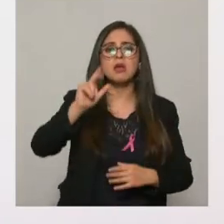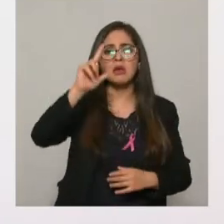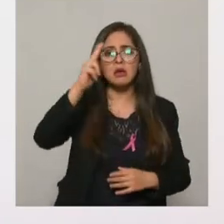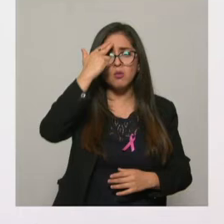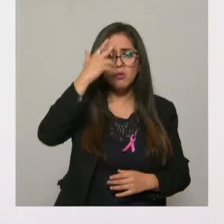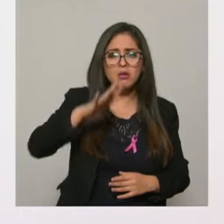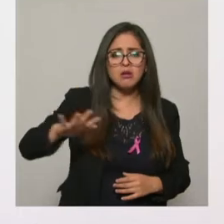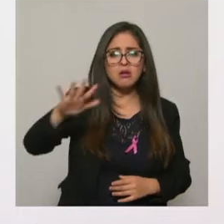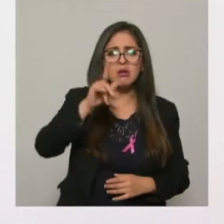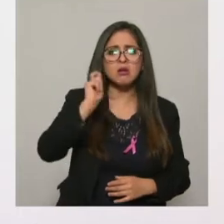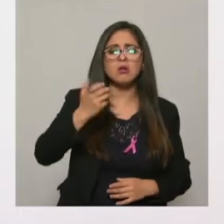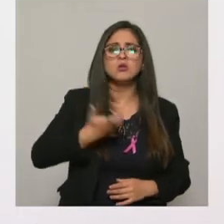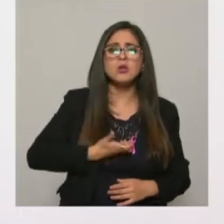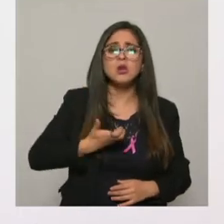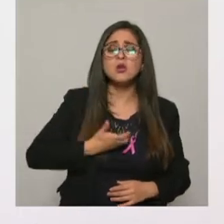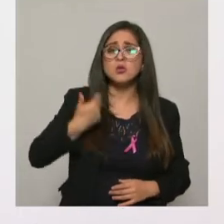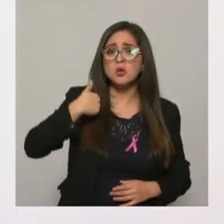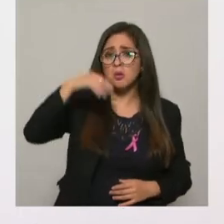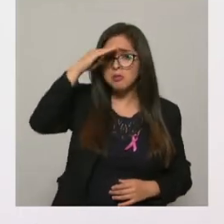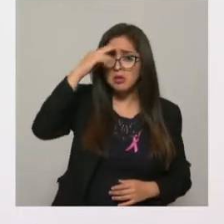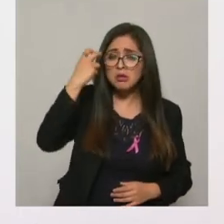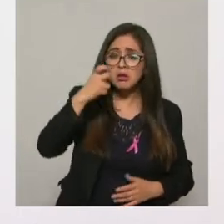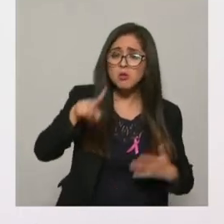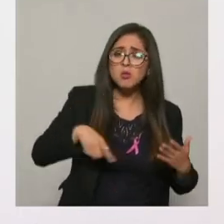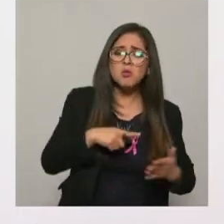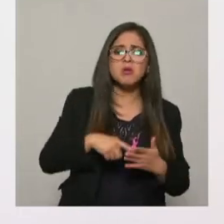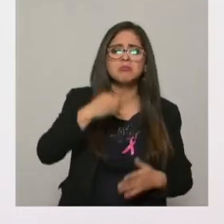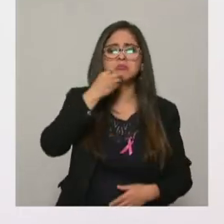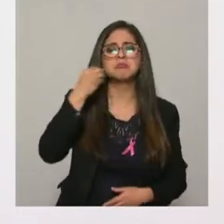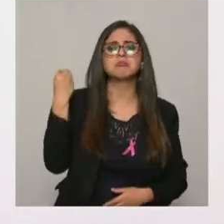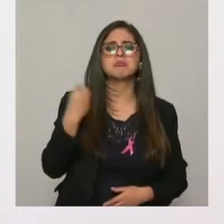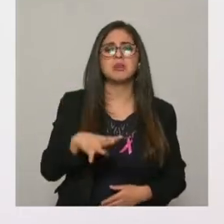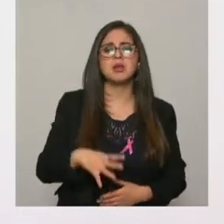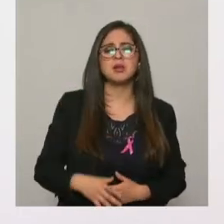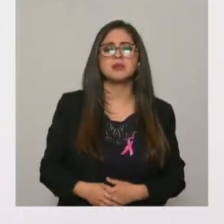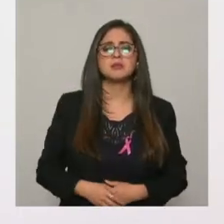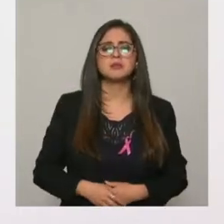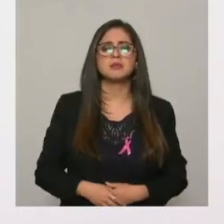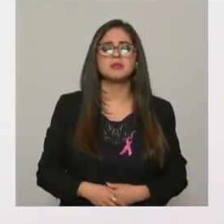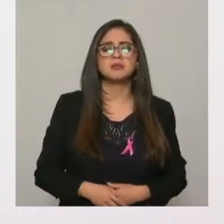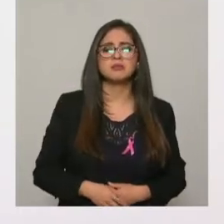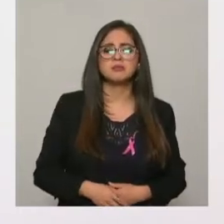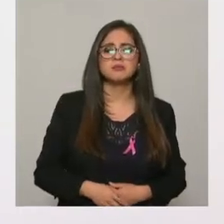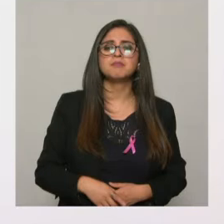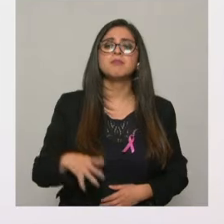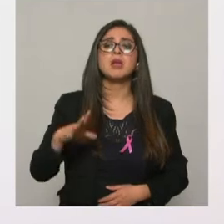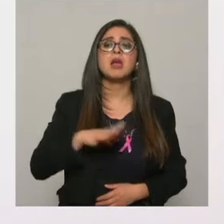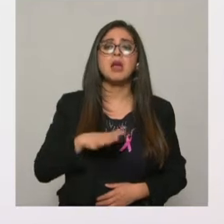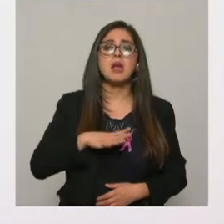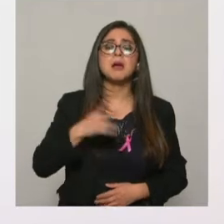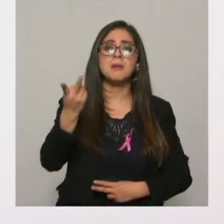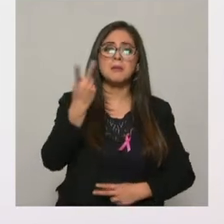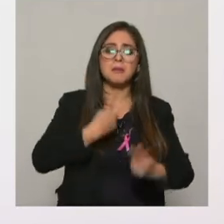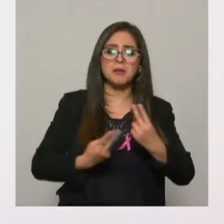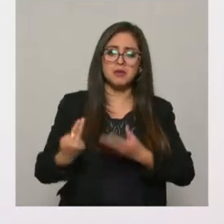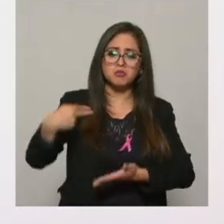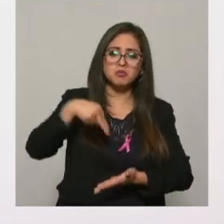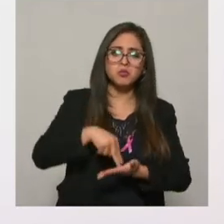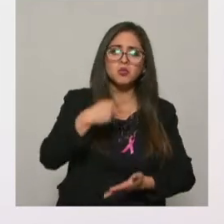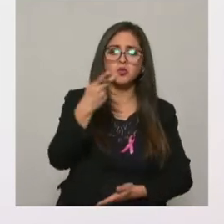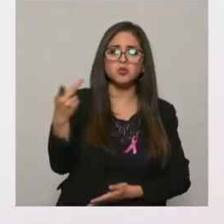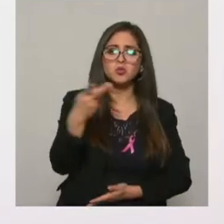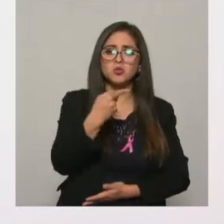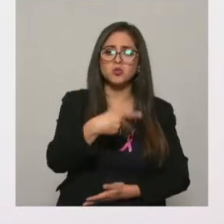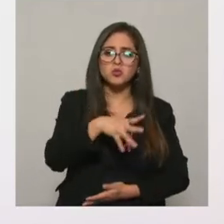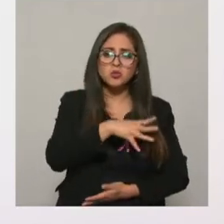creo que va a estar muy lindo. Tenemos a la presencia de los hijos de José José, a José